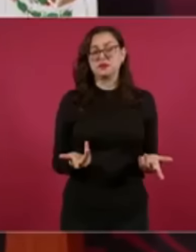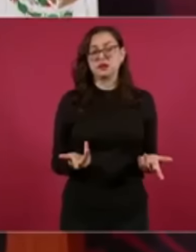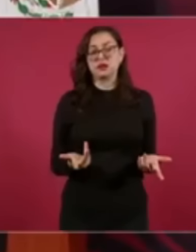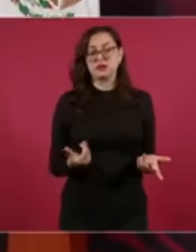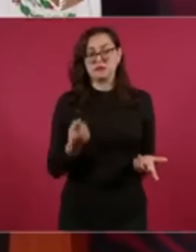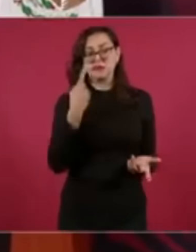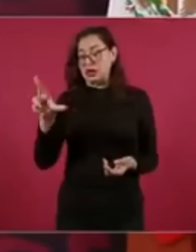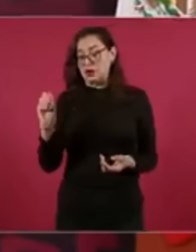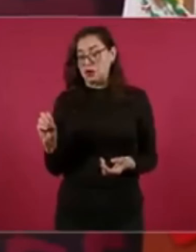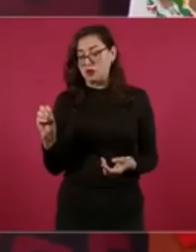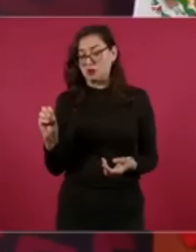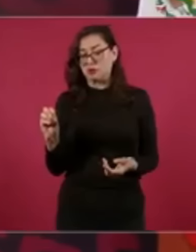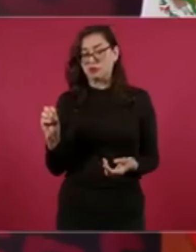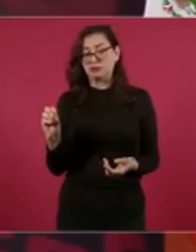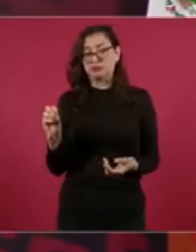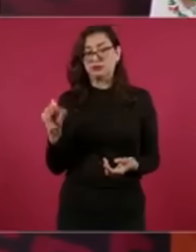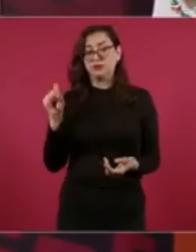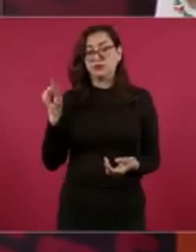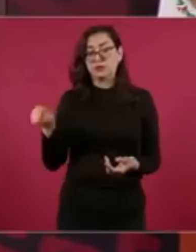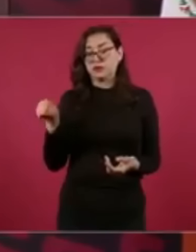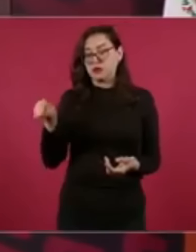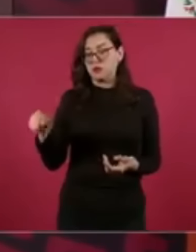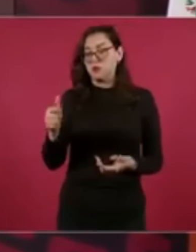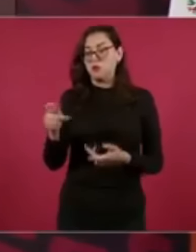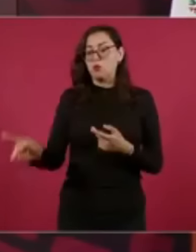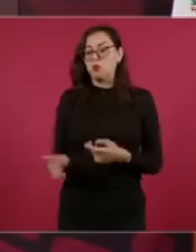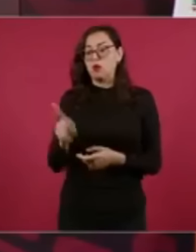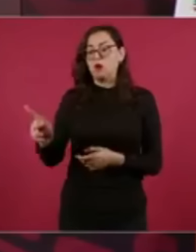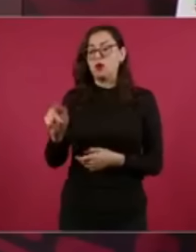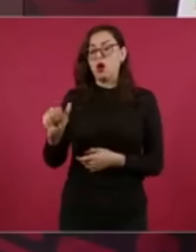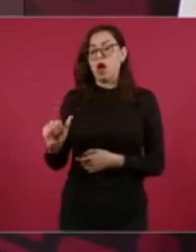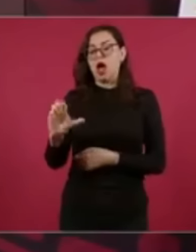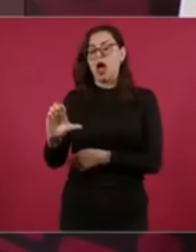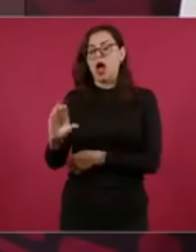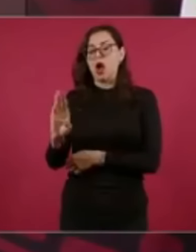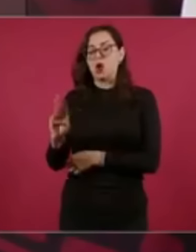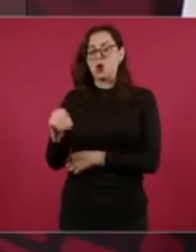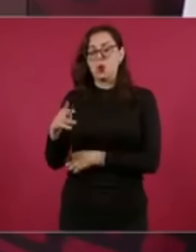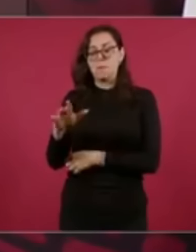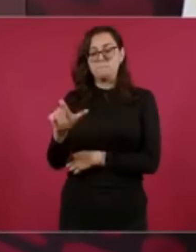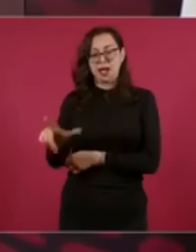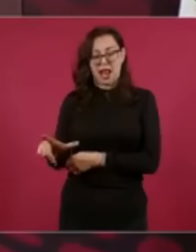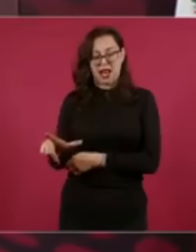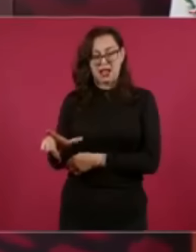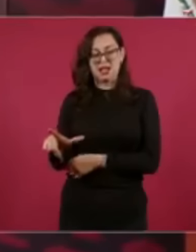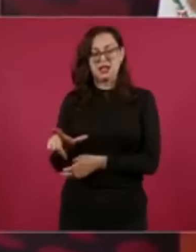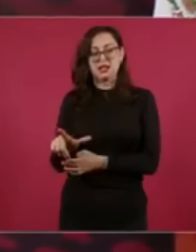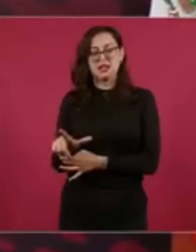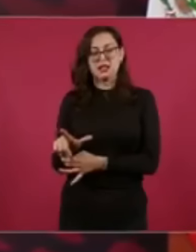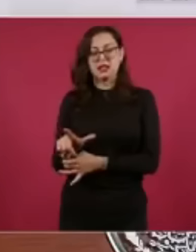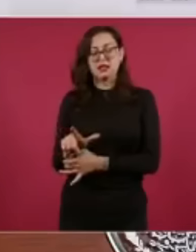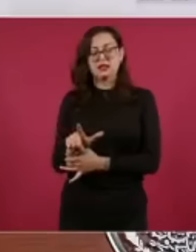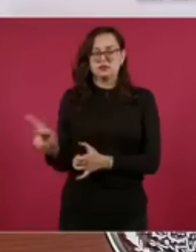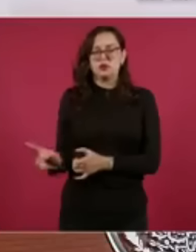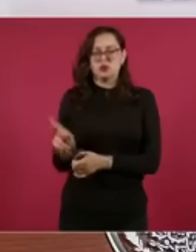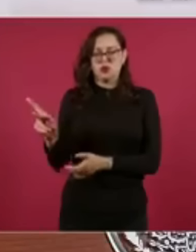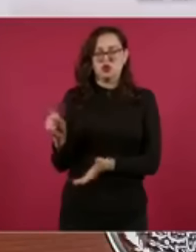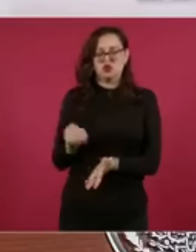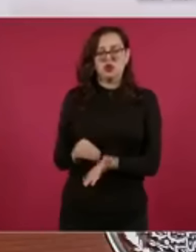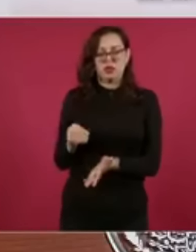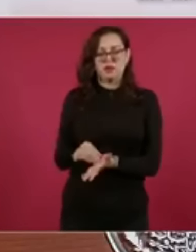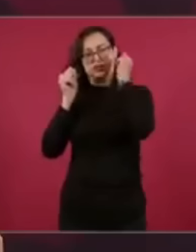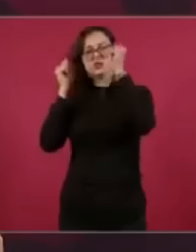que quemó Akumal, se llama el pueblo, todavía está, nada más que ahora es parte de la